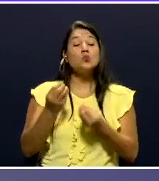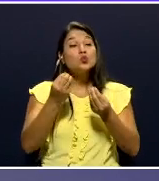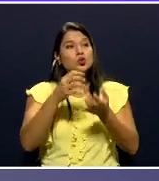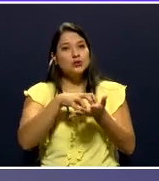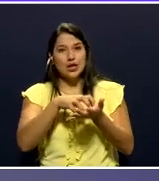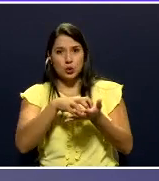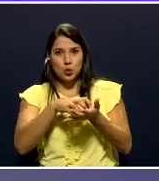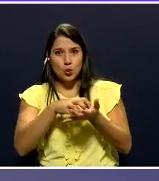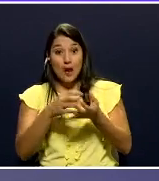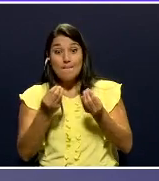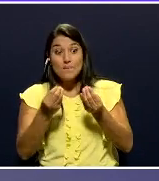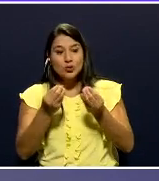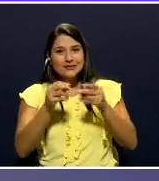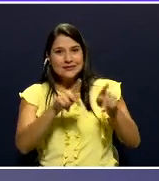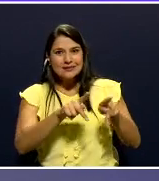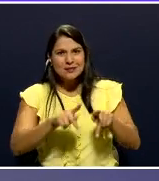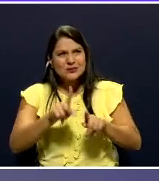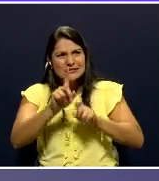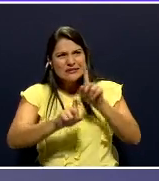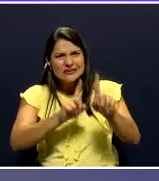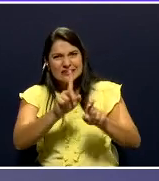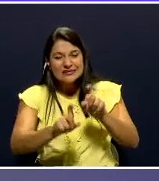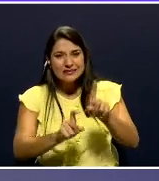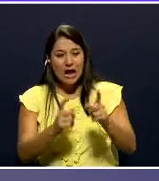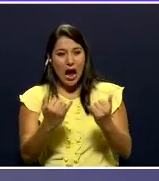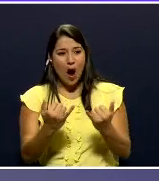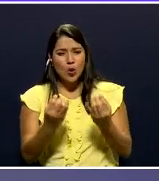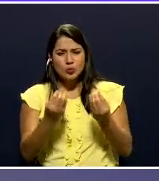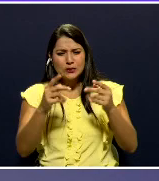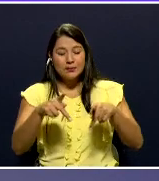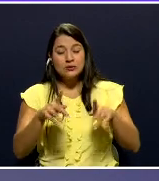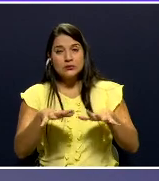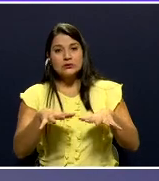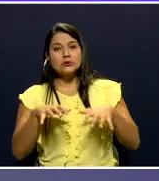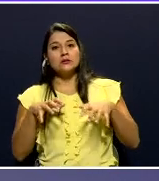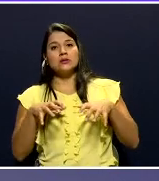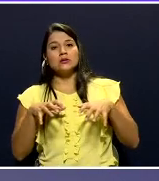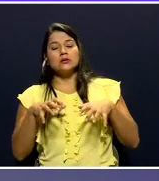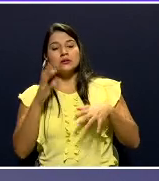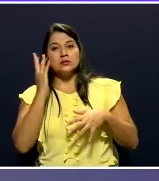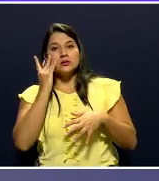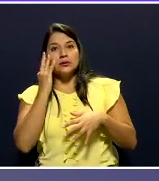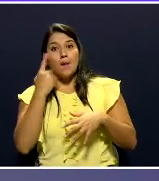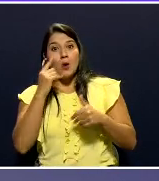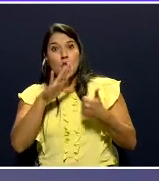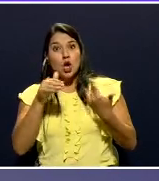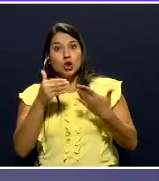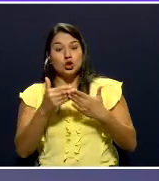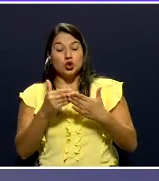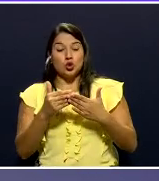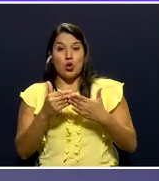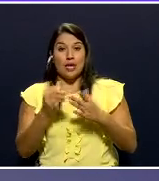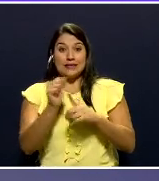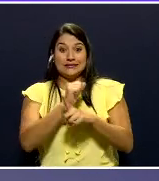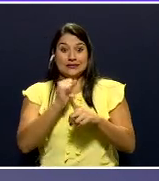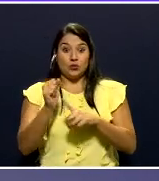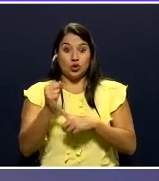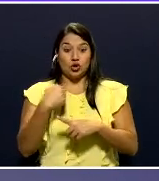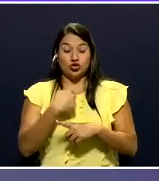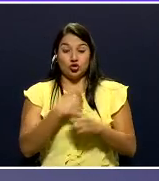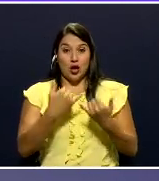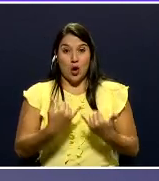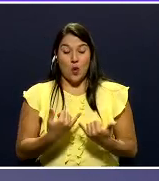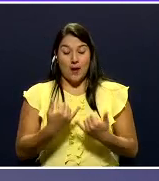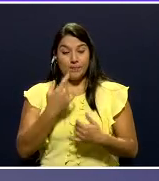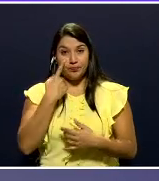dudas y mucha gente con mucha tensión, acumulando ansiedad por todo esto que estamos